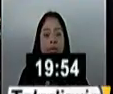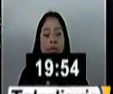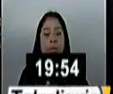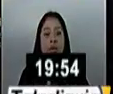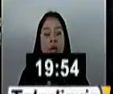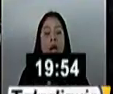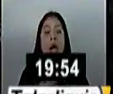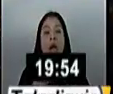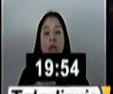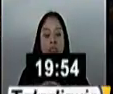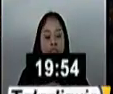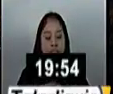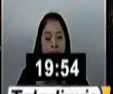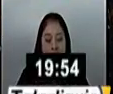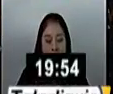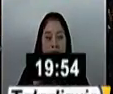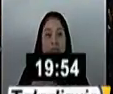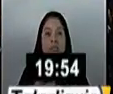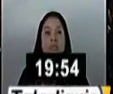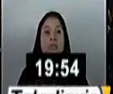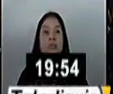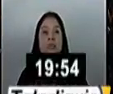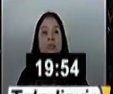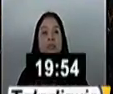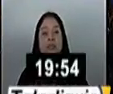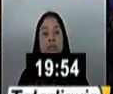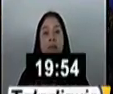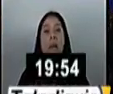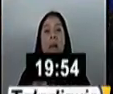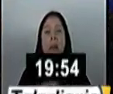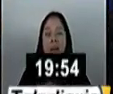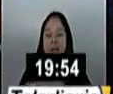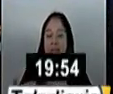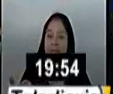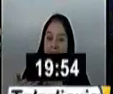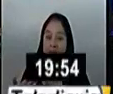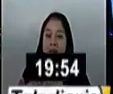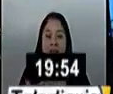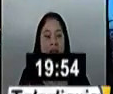a los países a las naciones más cercanas